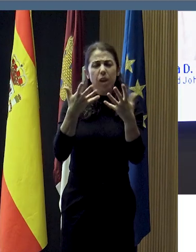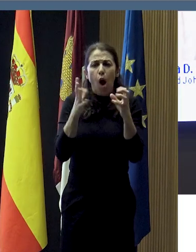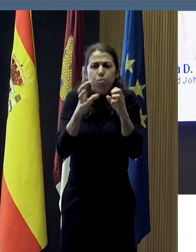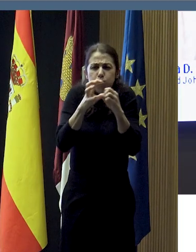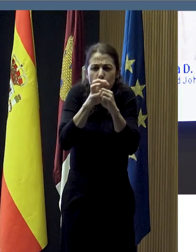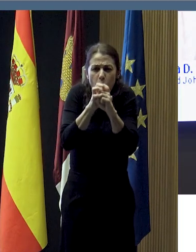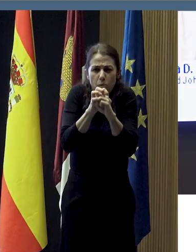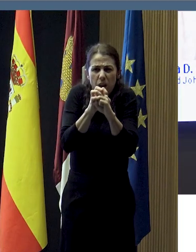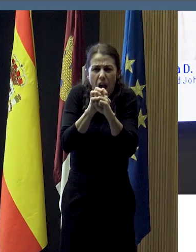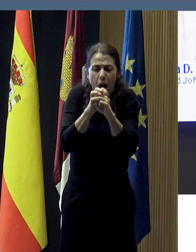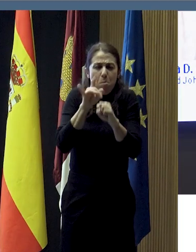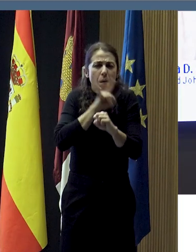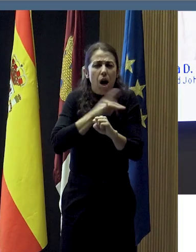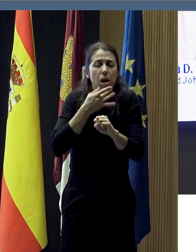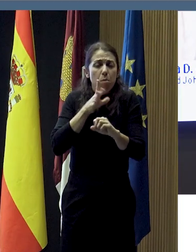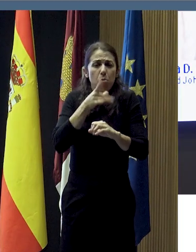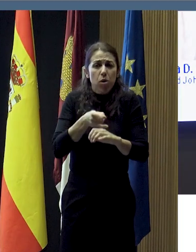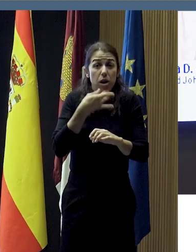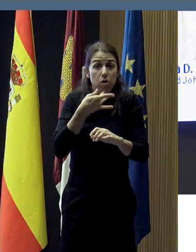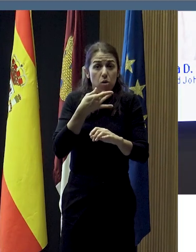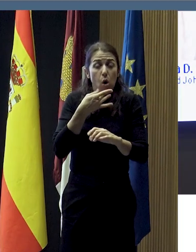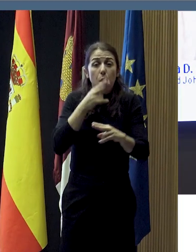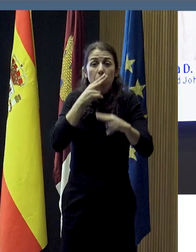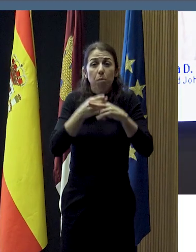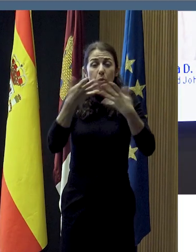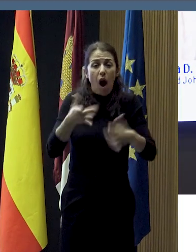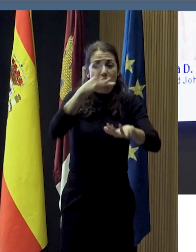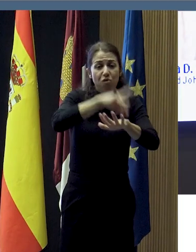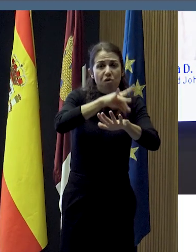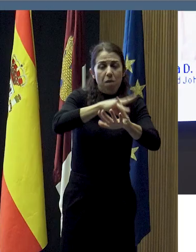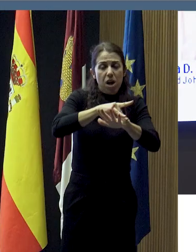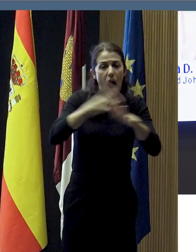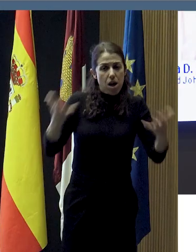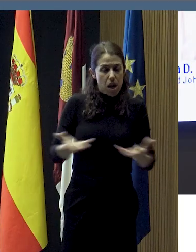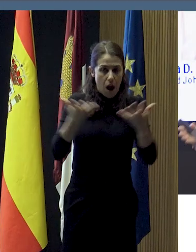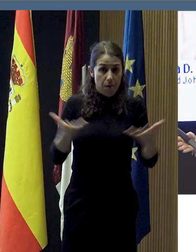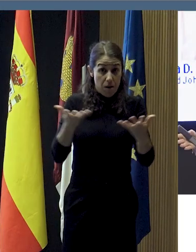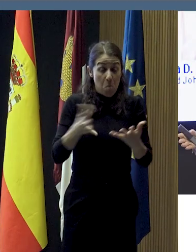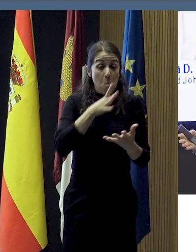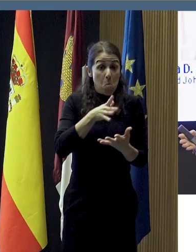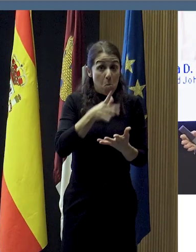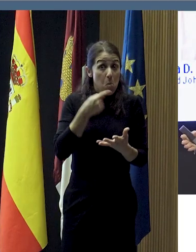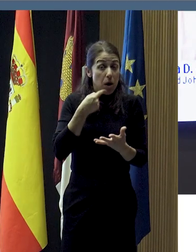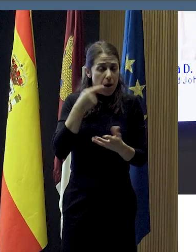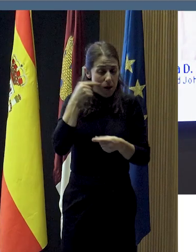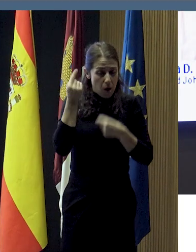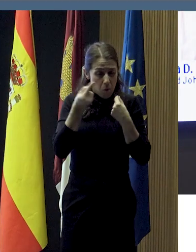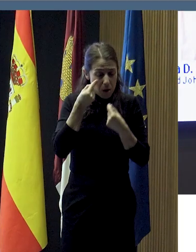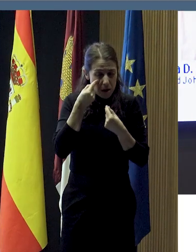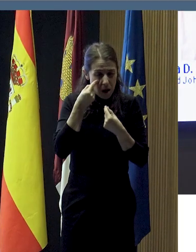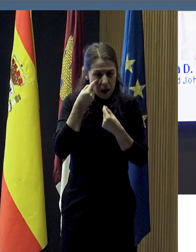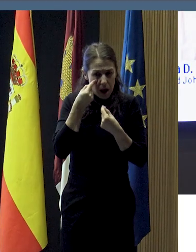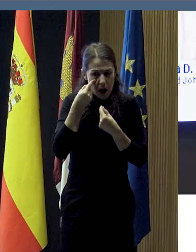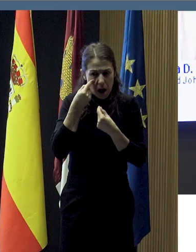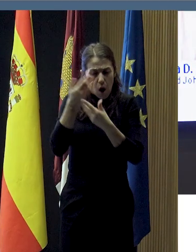disminuida, atrofiada, y por tanto la acuñó como una enfermedad grave, puesto que había visto la sintomatología de esta